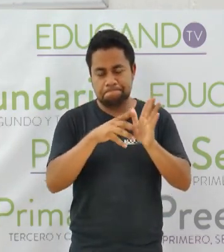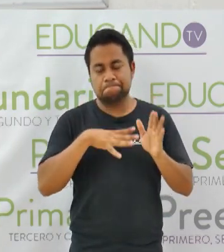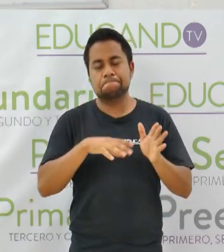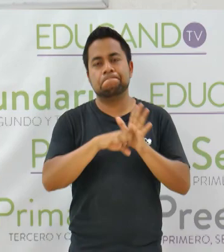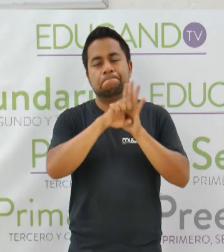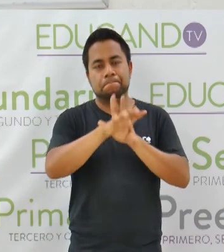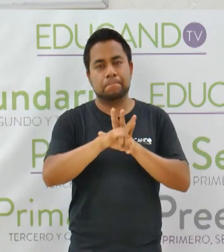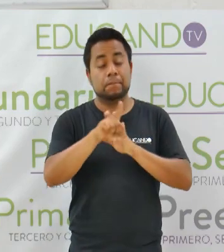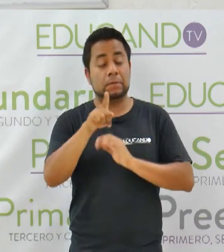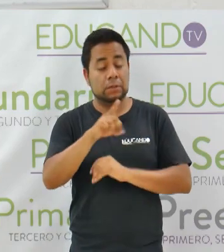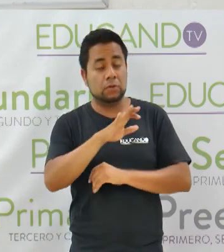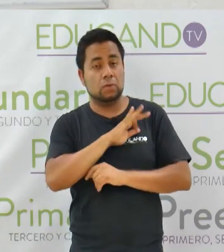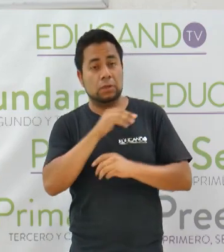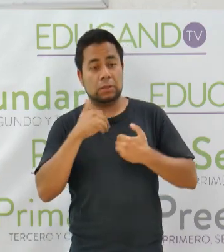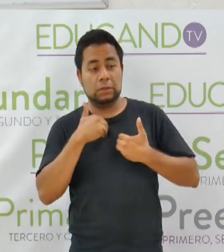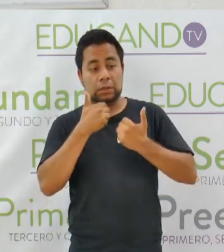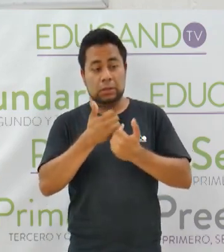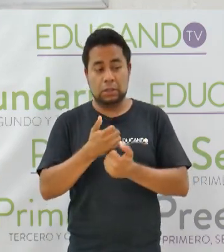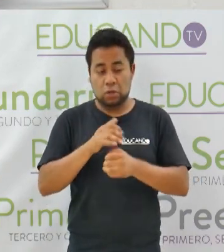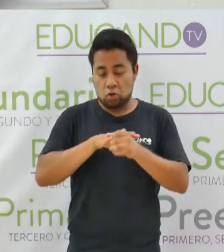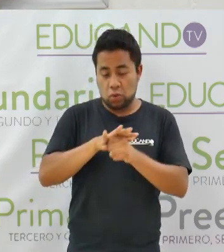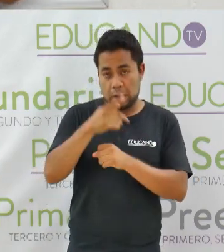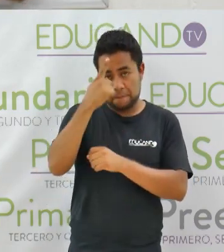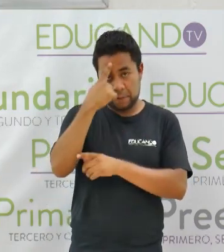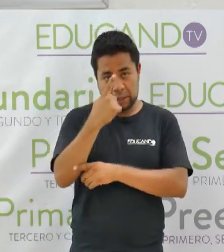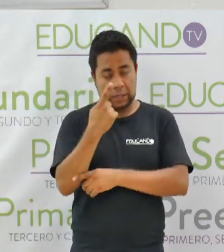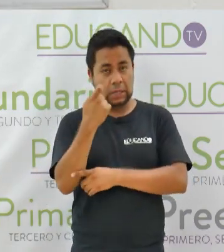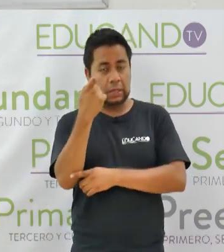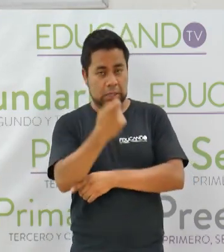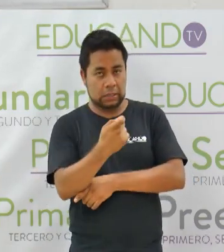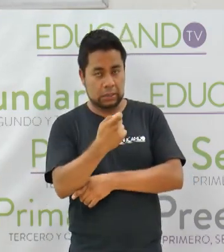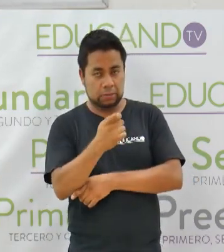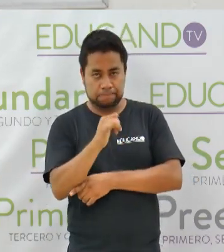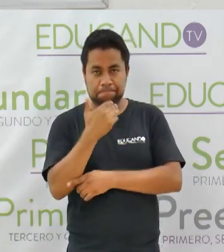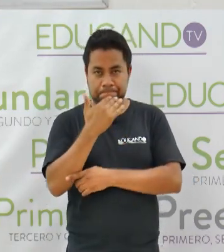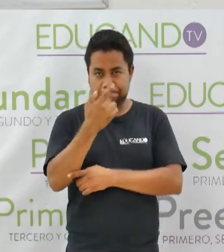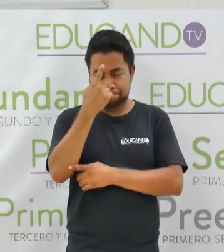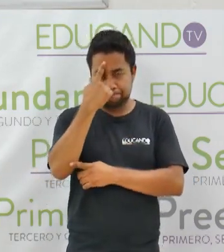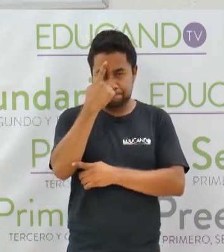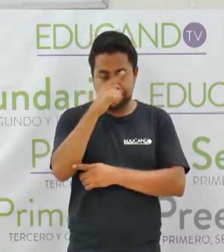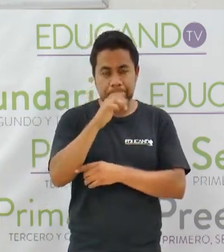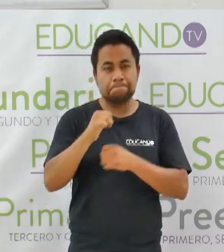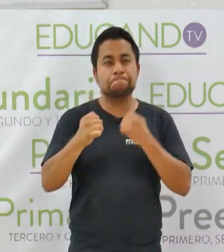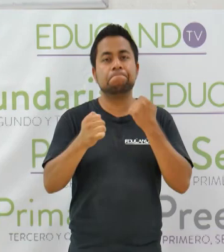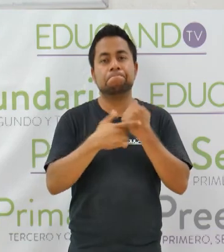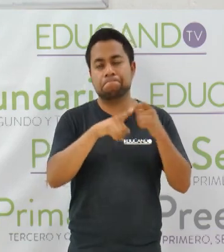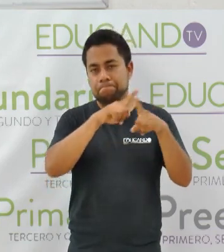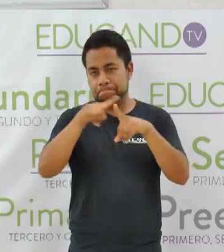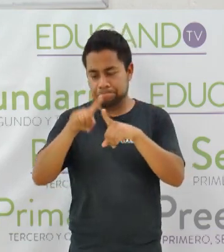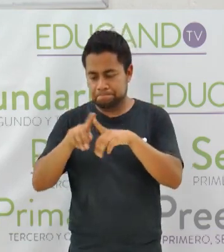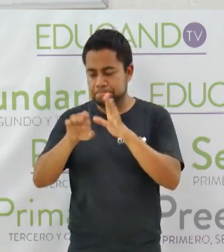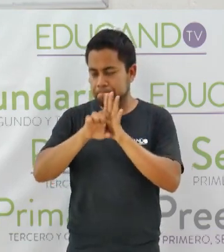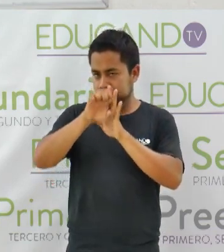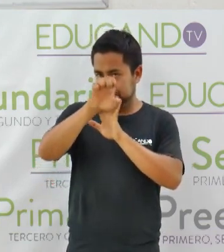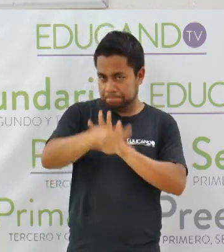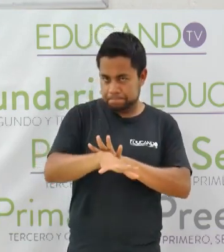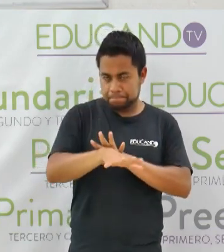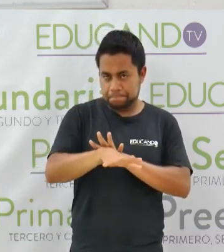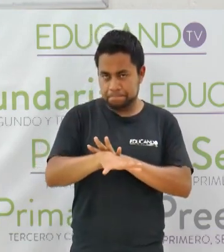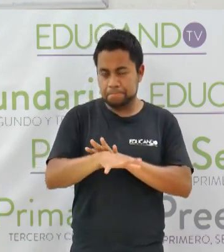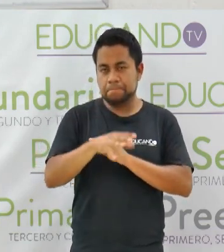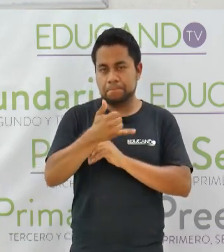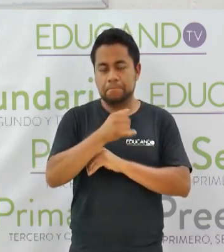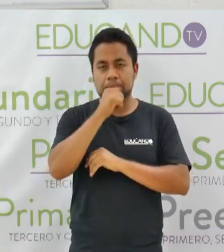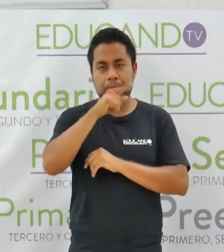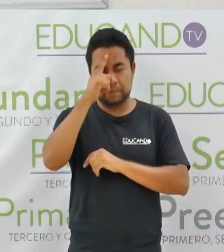a permitir entender y comprender el significado, bien, de algunos ejemplos